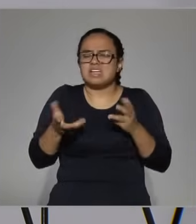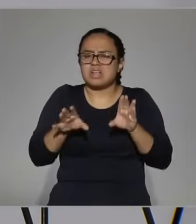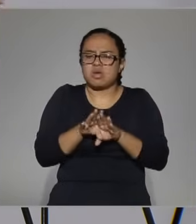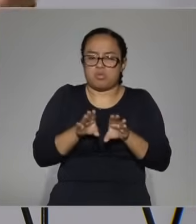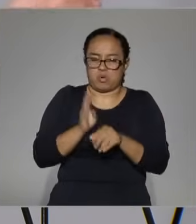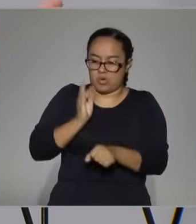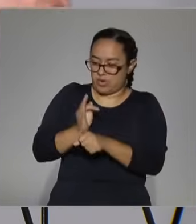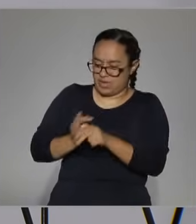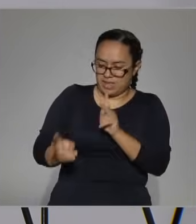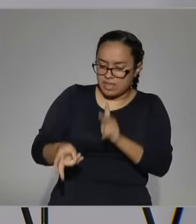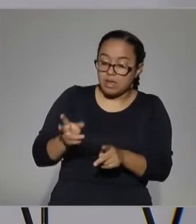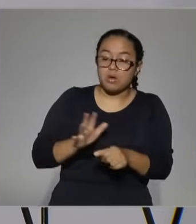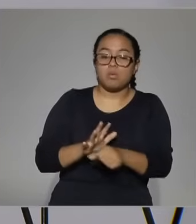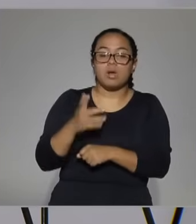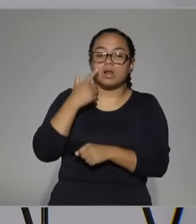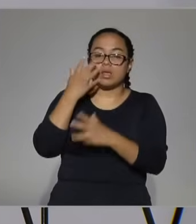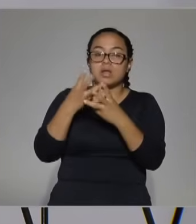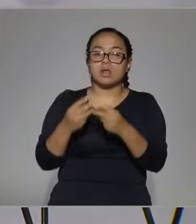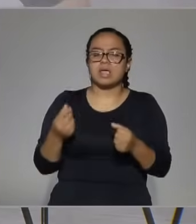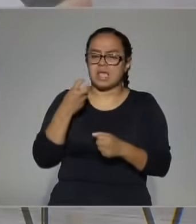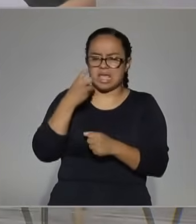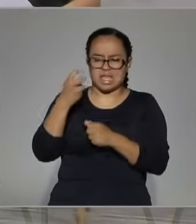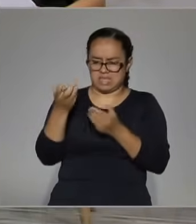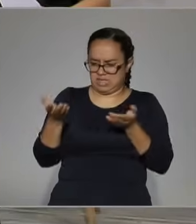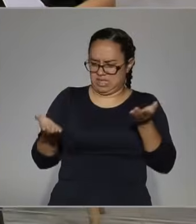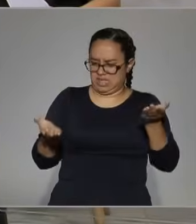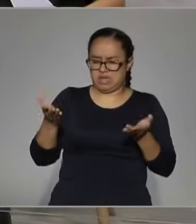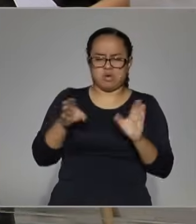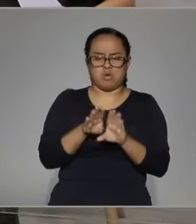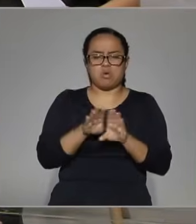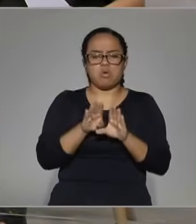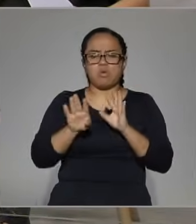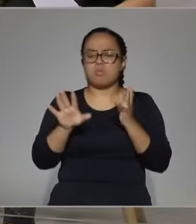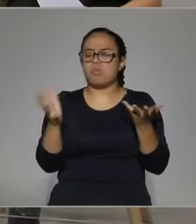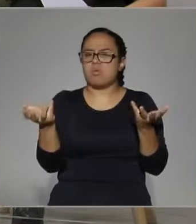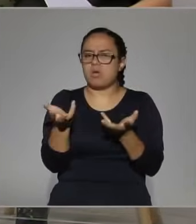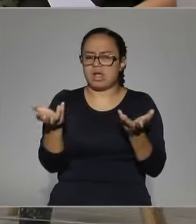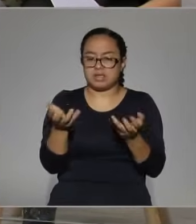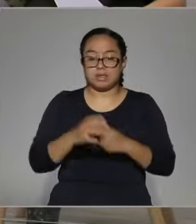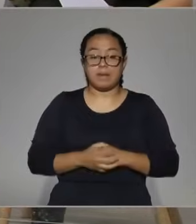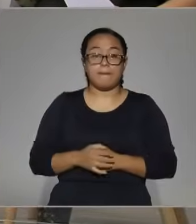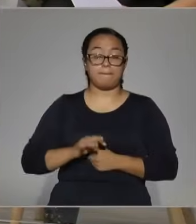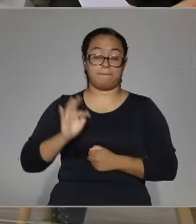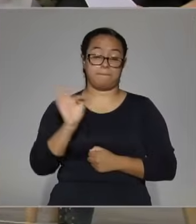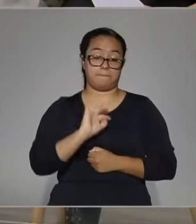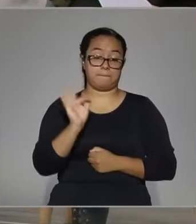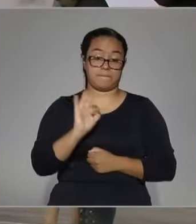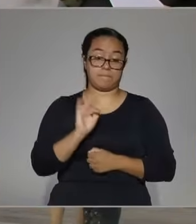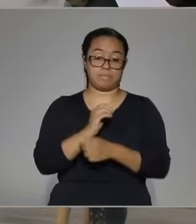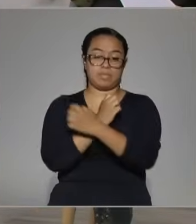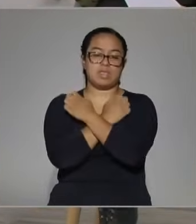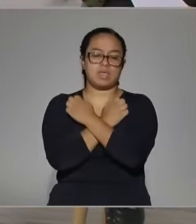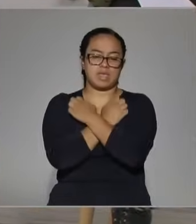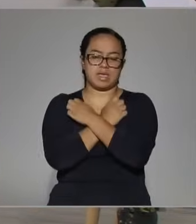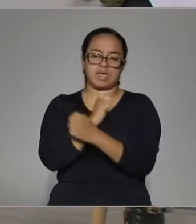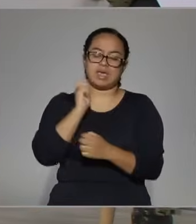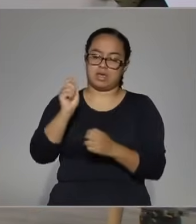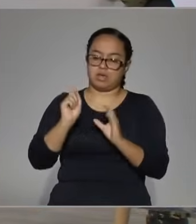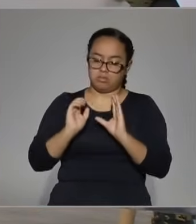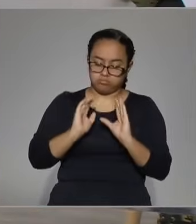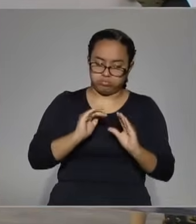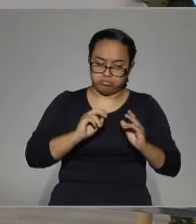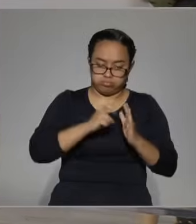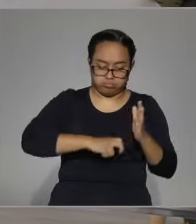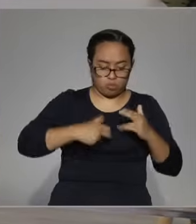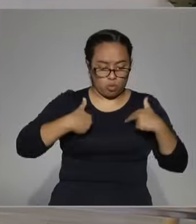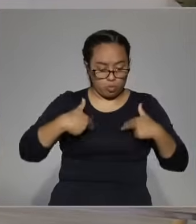aquí, lo que queremos resolver? ¿Cómo podemos lograr ese equilibrio? Si nos vamos hacia una educación humanizante, en